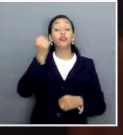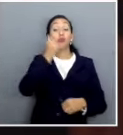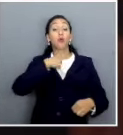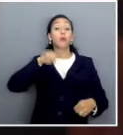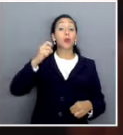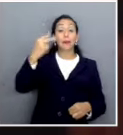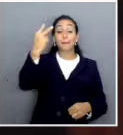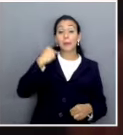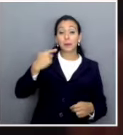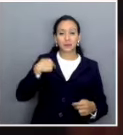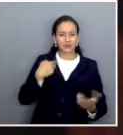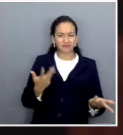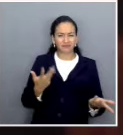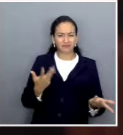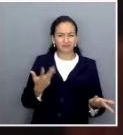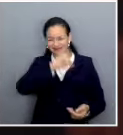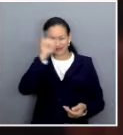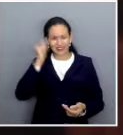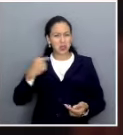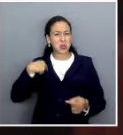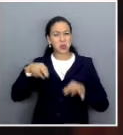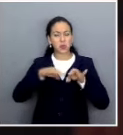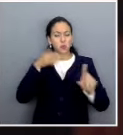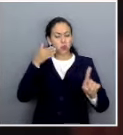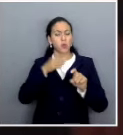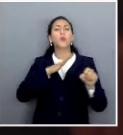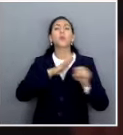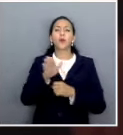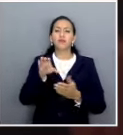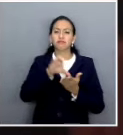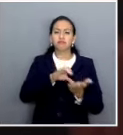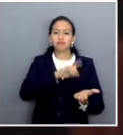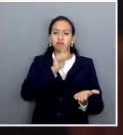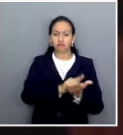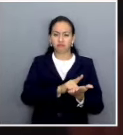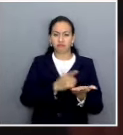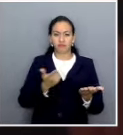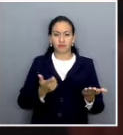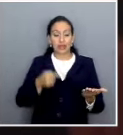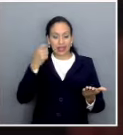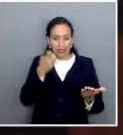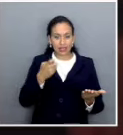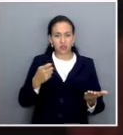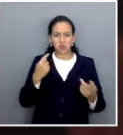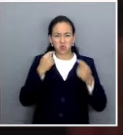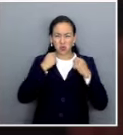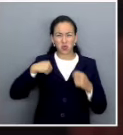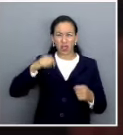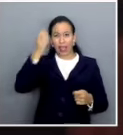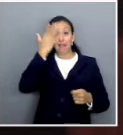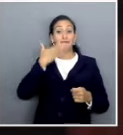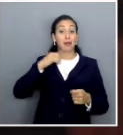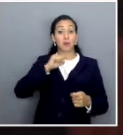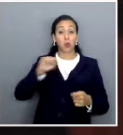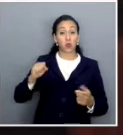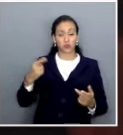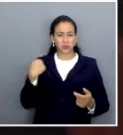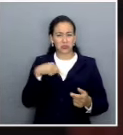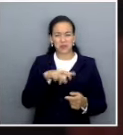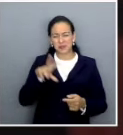Nuestra función es resolver a costa de nuestra popularidad, a costa de recibir amenazas, a costa de recibir presiones y